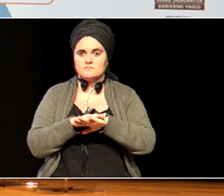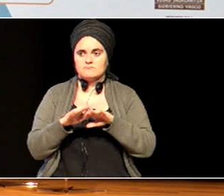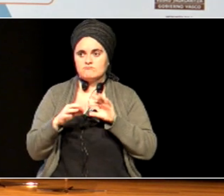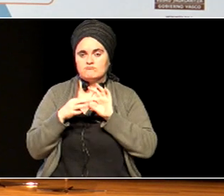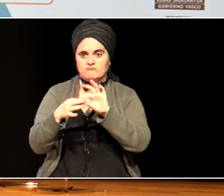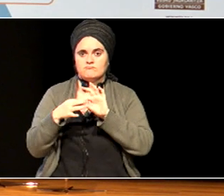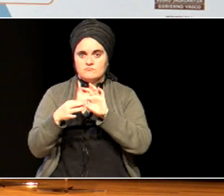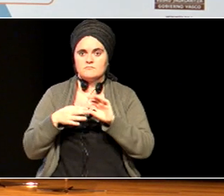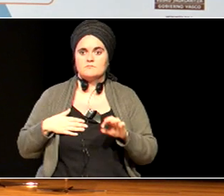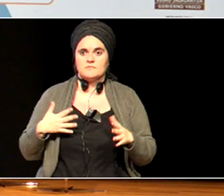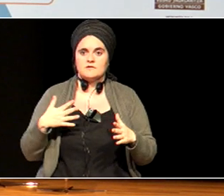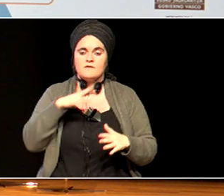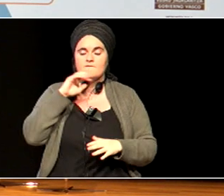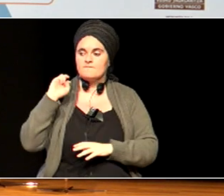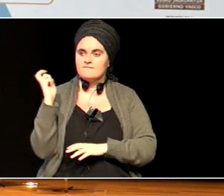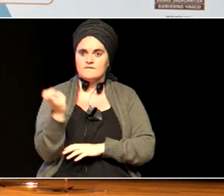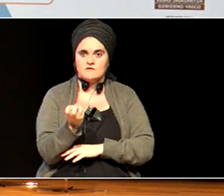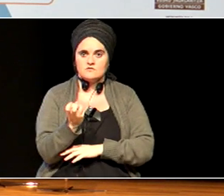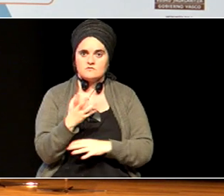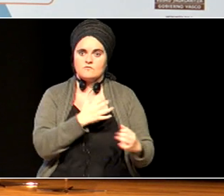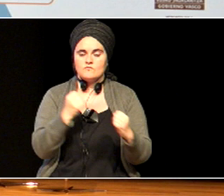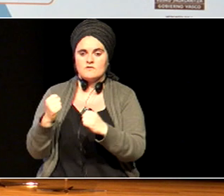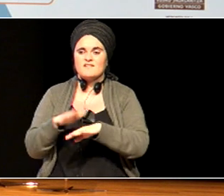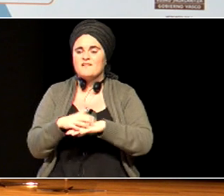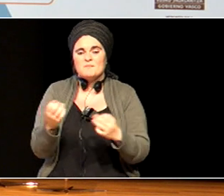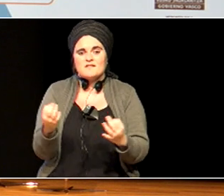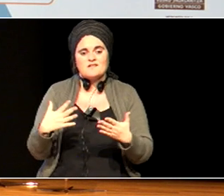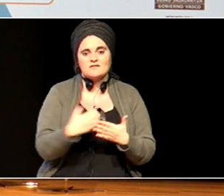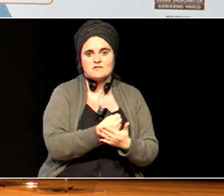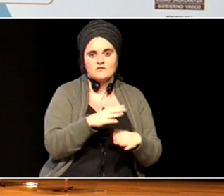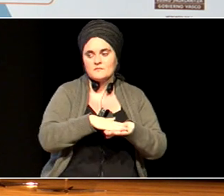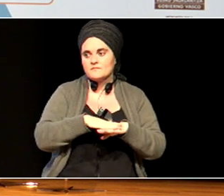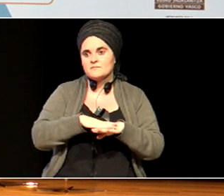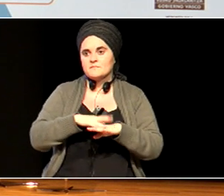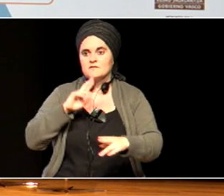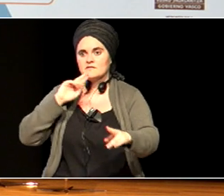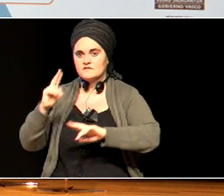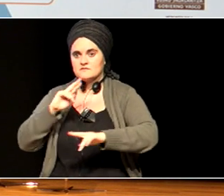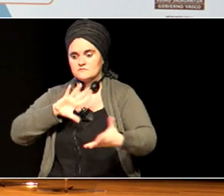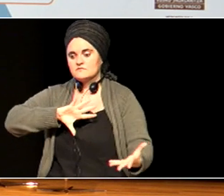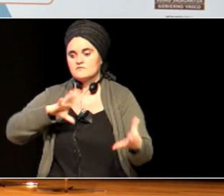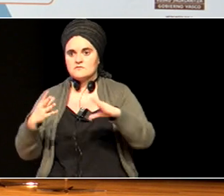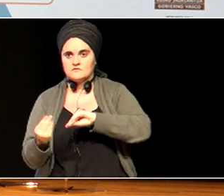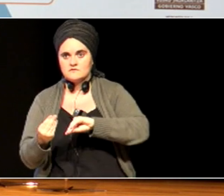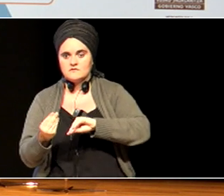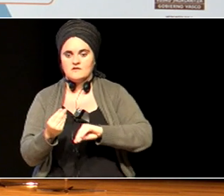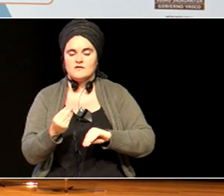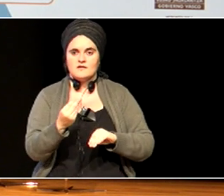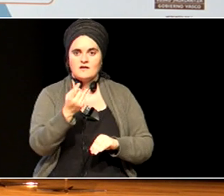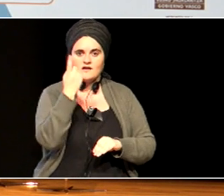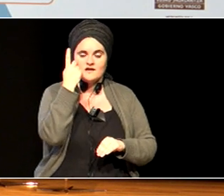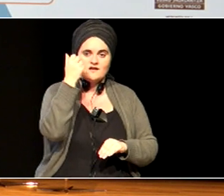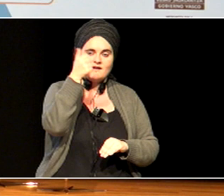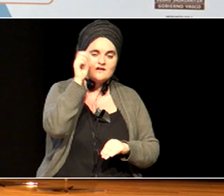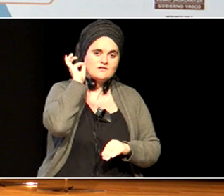refuerze el valor de la diversidad, y todo para que? Para adecuar las respuestas a las alumnas y a los alumnos